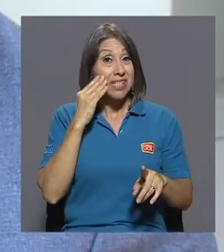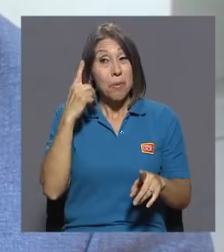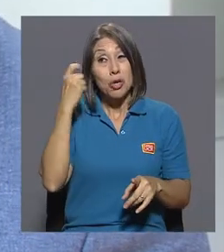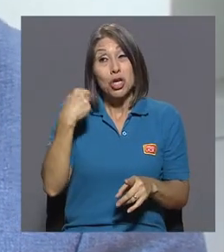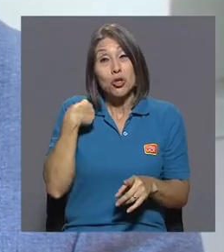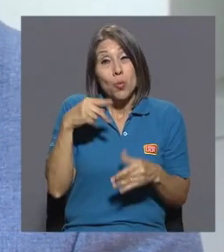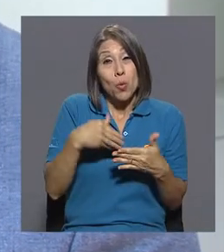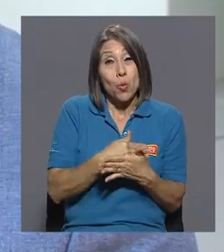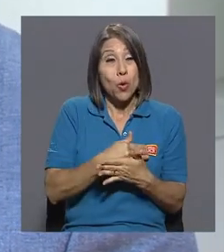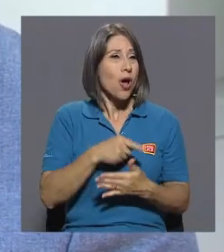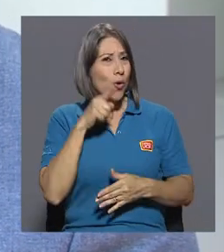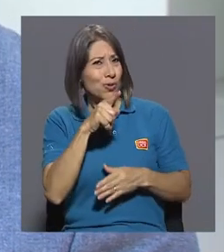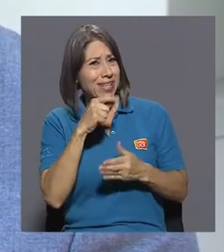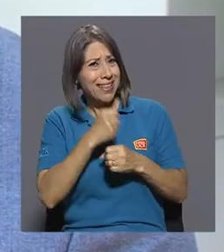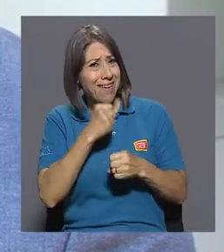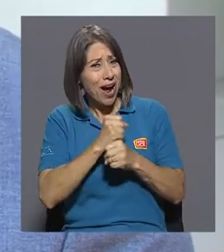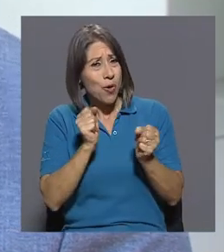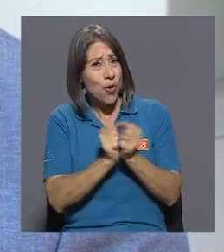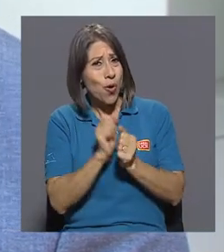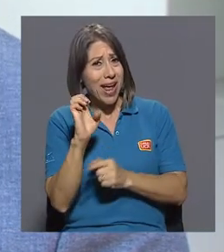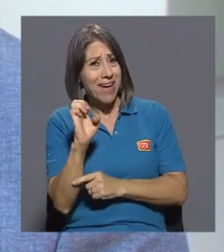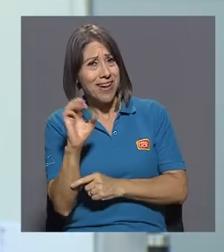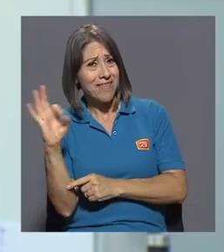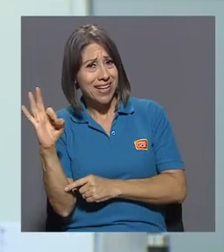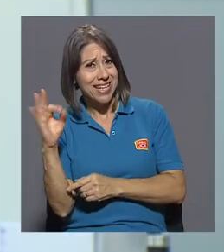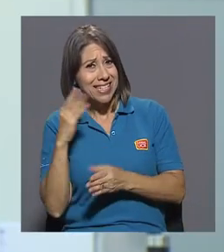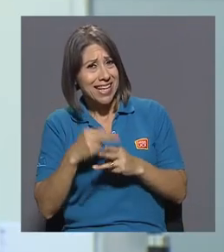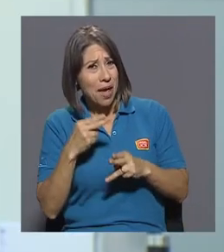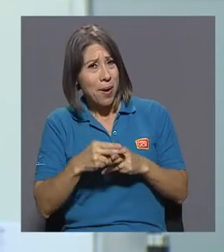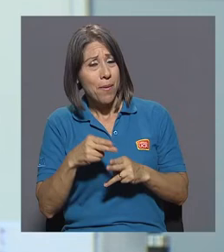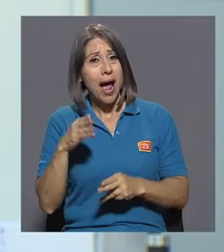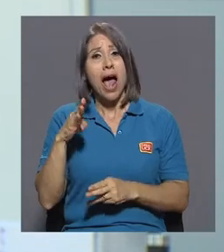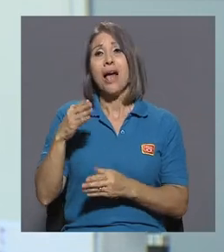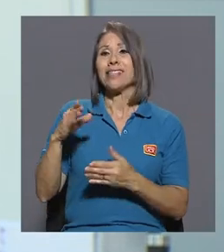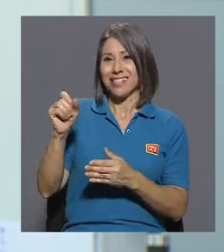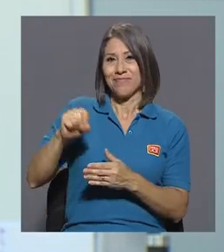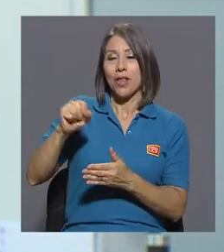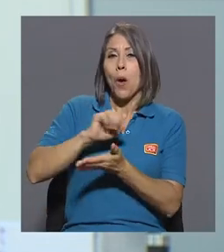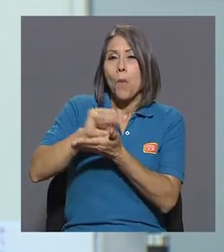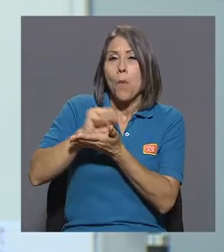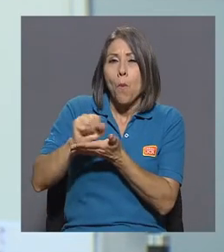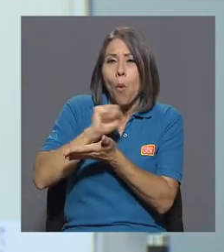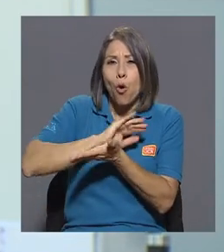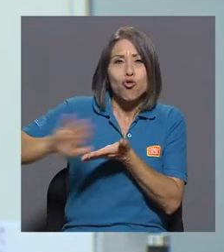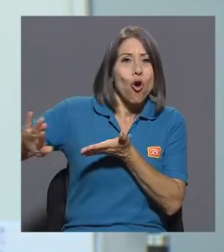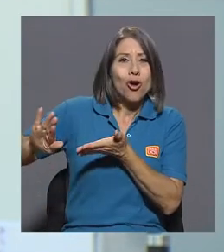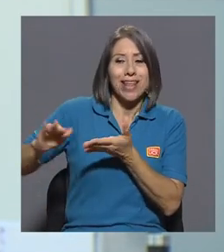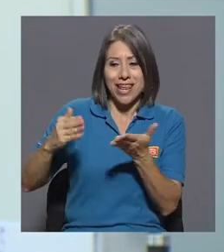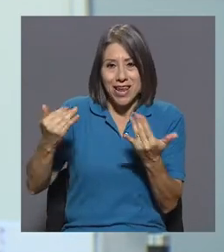con Evelyn Pachelet? Sí, sí, la primera fue Borrón y cuenta nueva, después 7 estrellas.